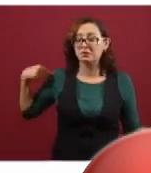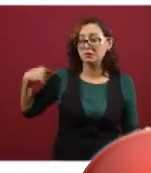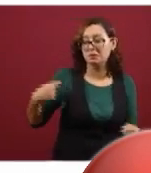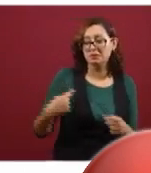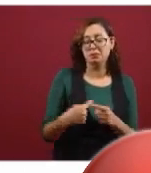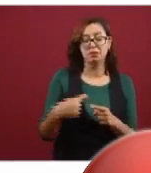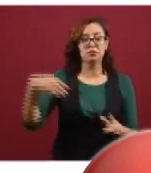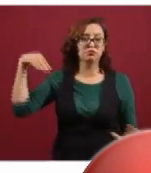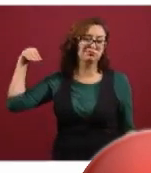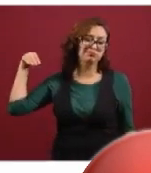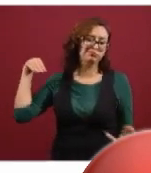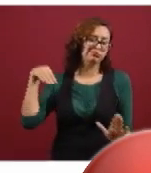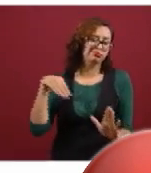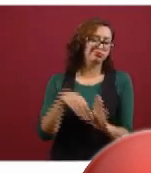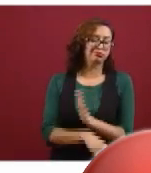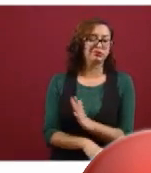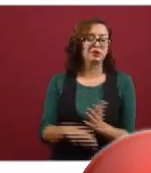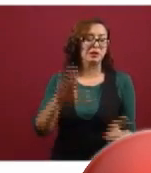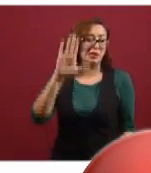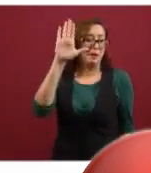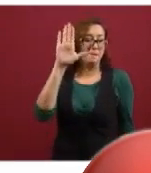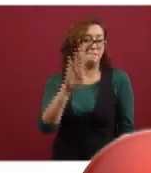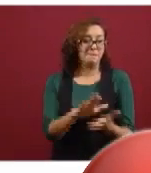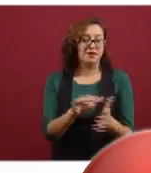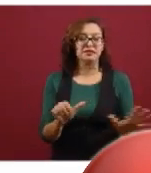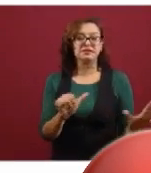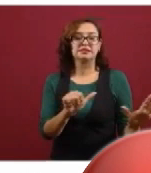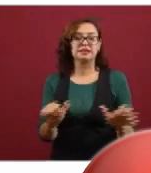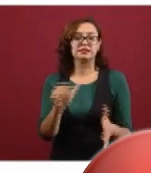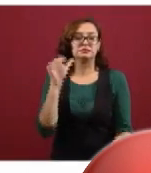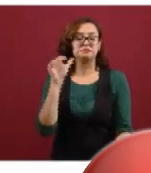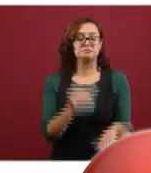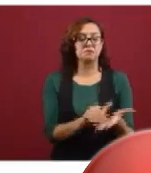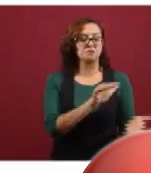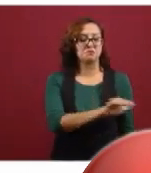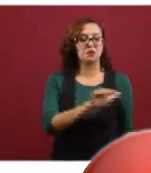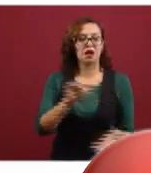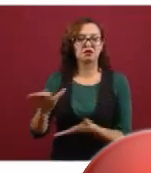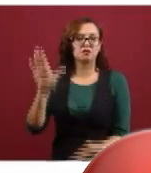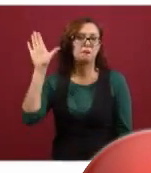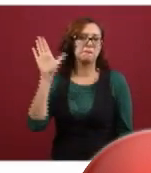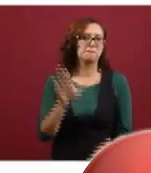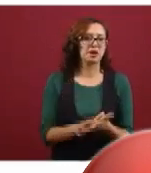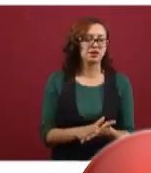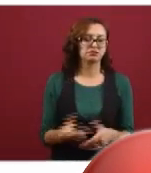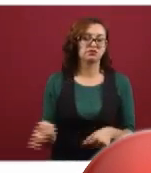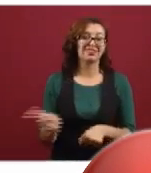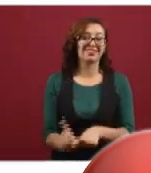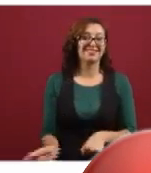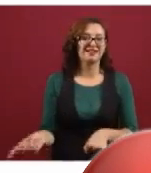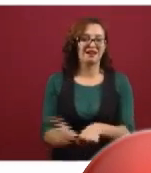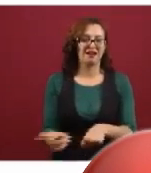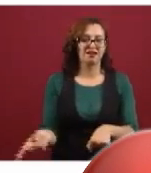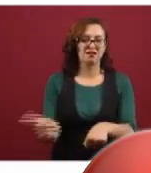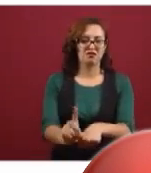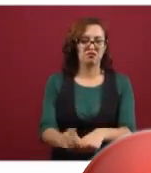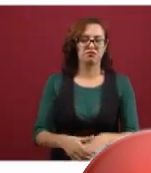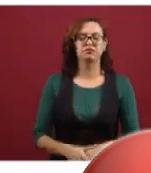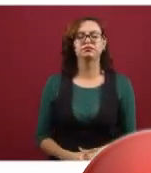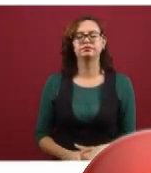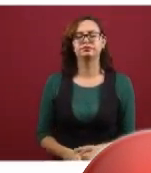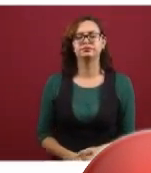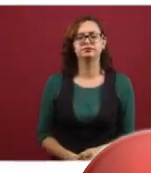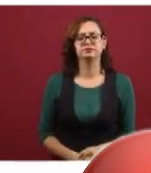la reducción en la producción fue de casi 600,000 barriles en promedio diario. En el tramo de